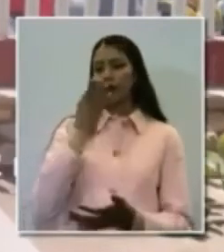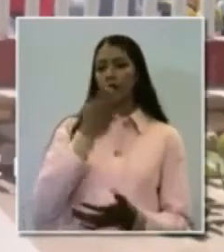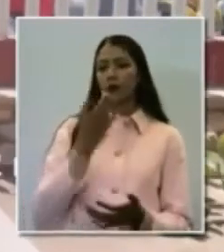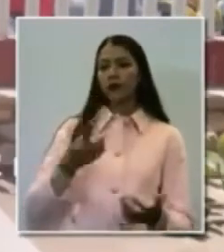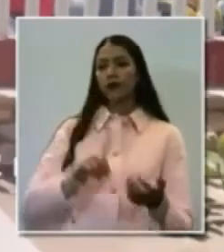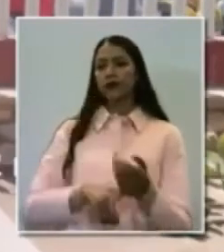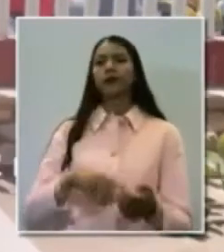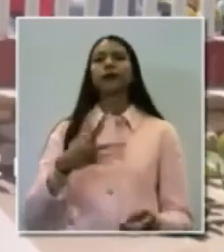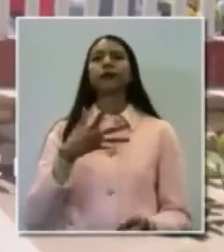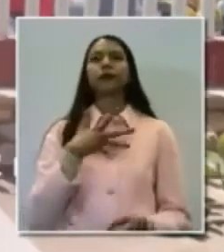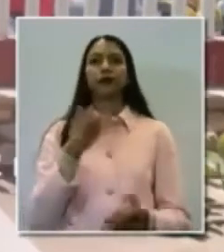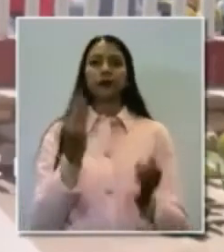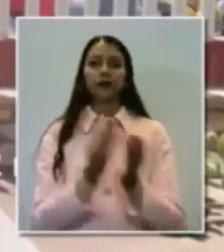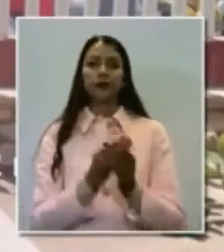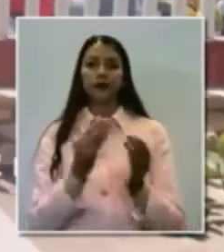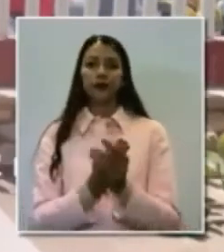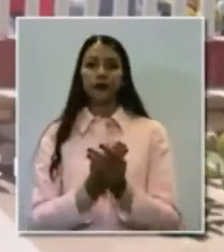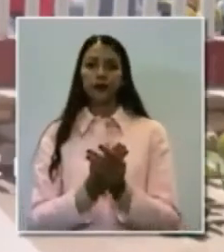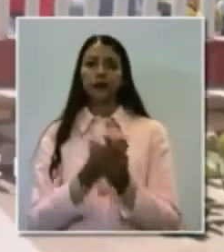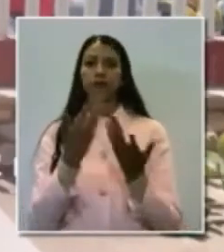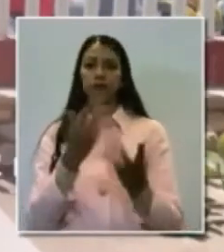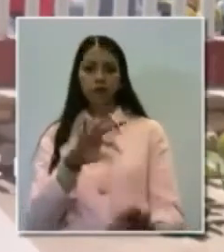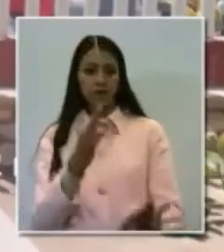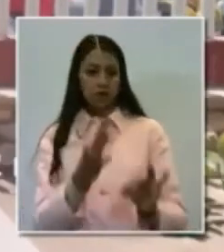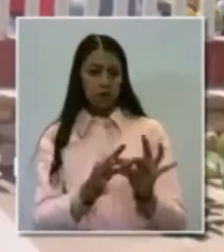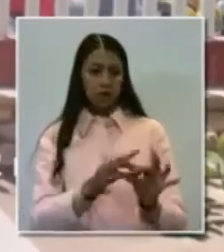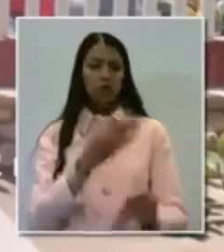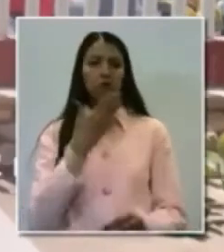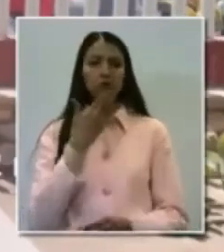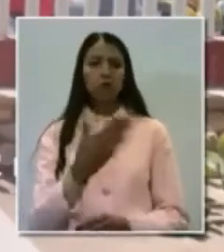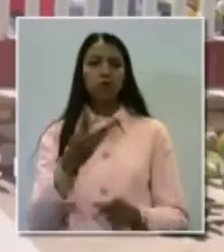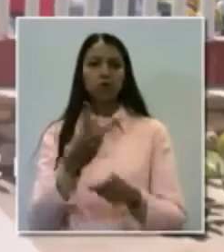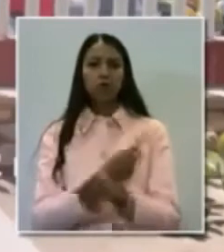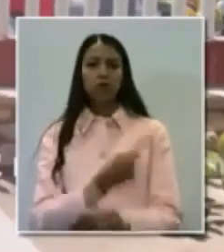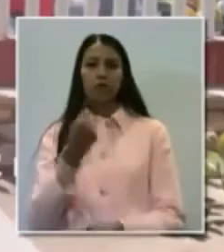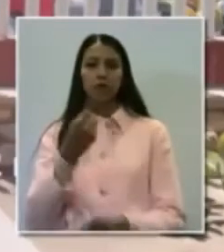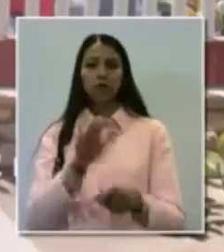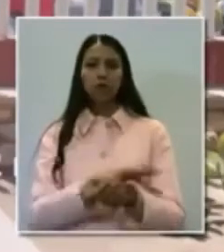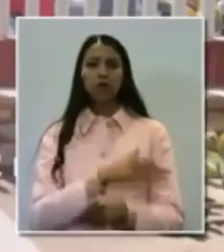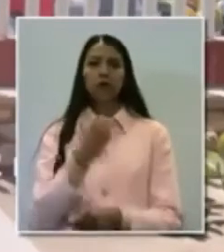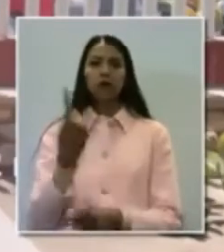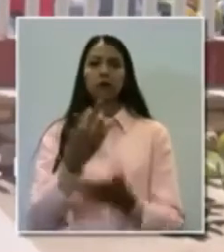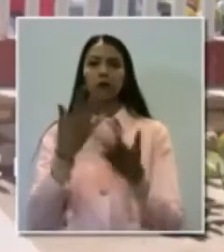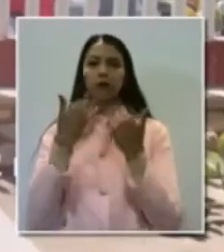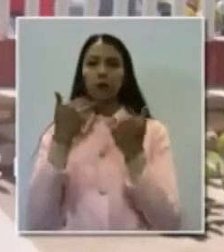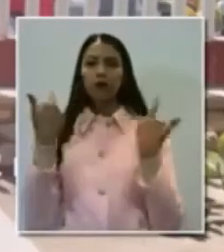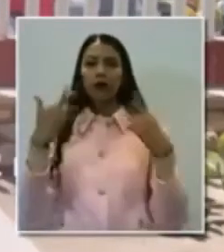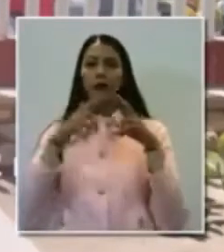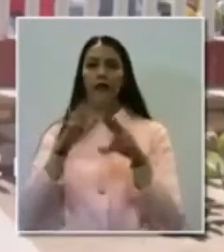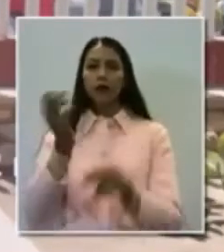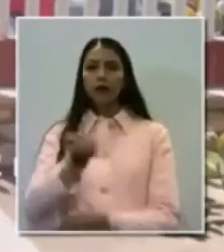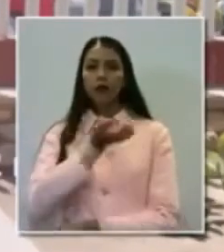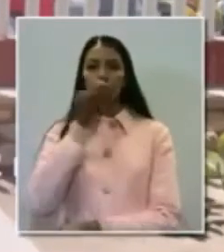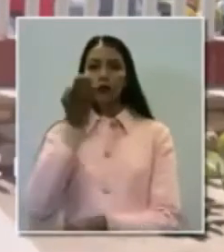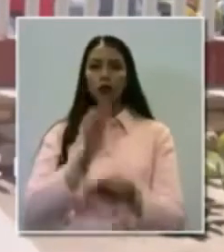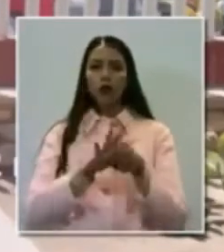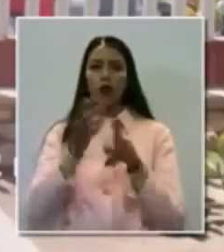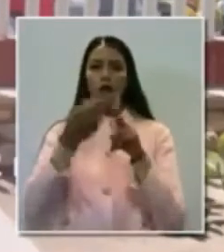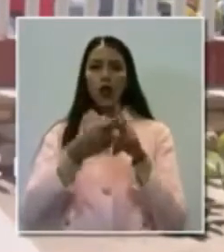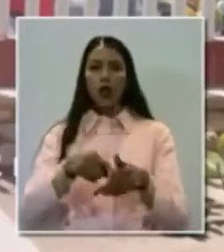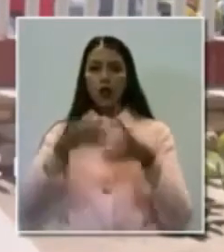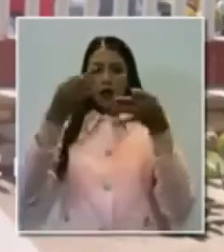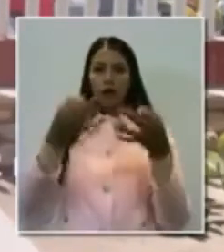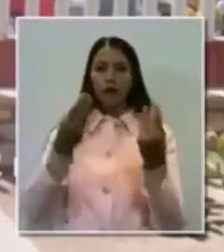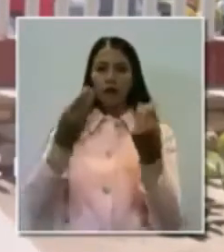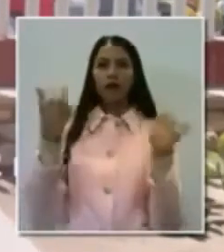hijos tengan las clases de manera puntual y correcta. ¿Qué sucede y por qué no hay maestros en las escuelas? ¿Cuál es el origen de que